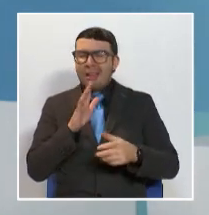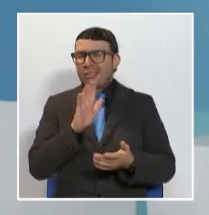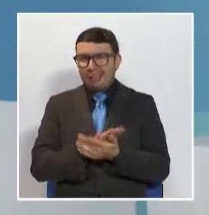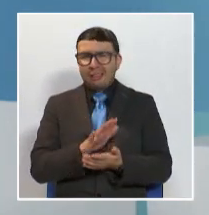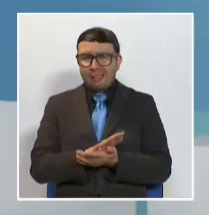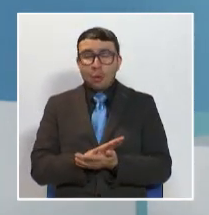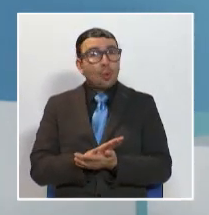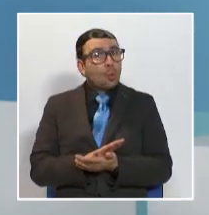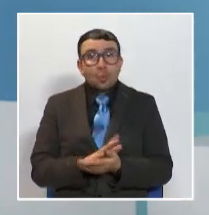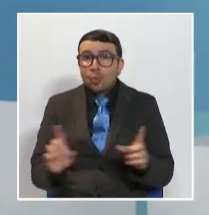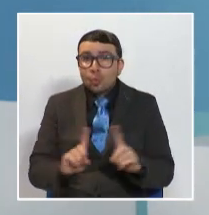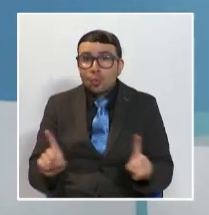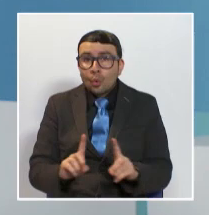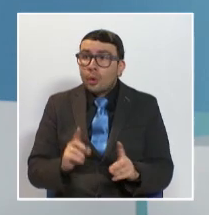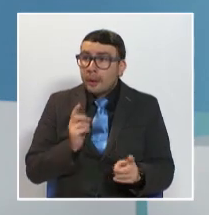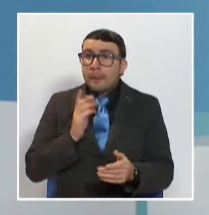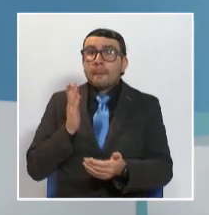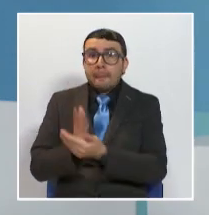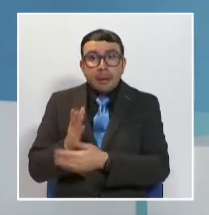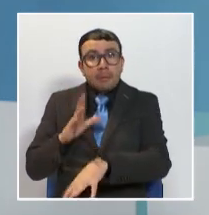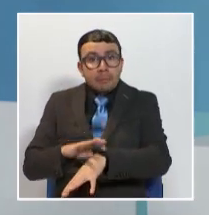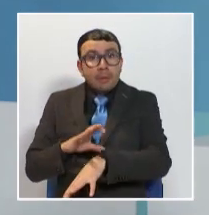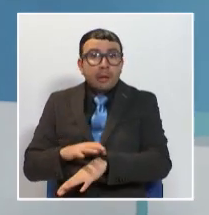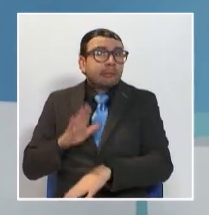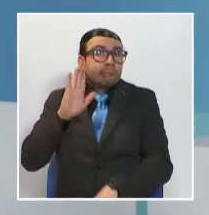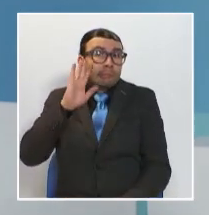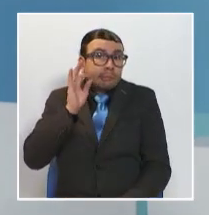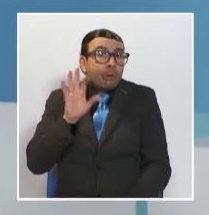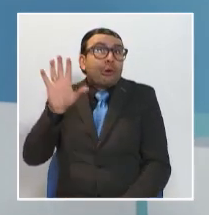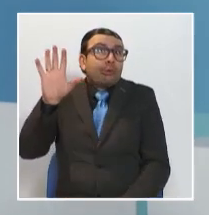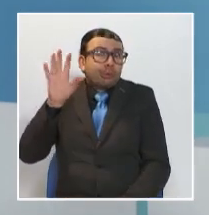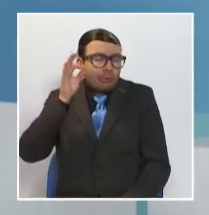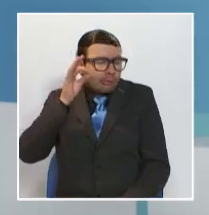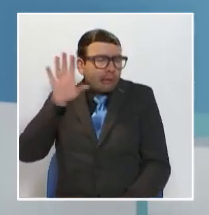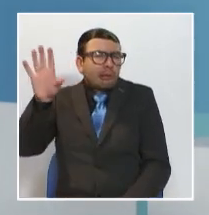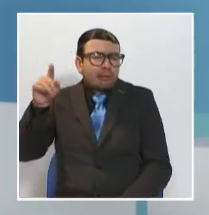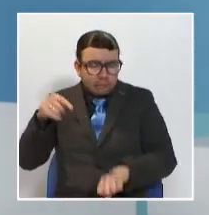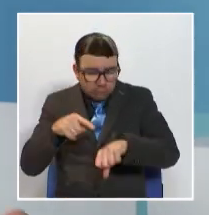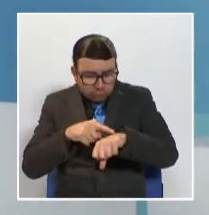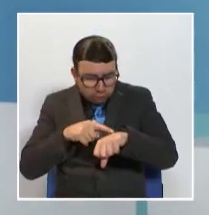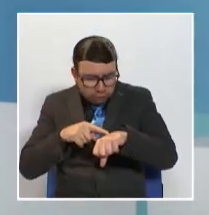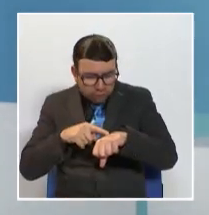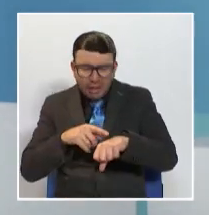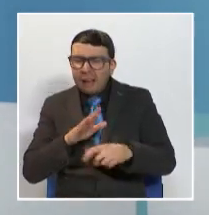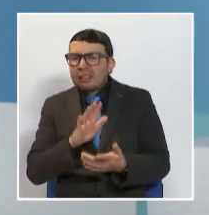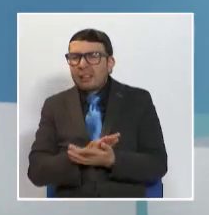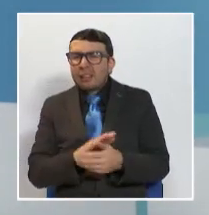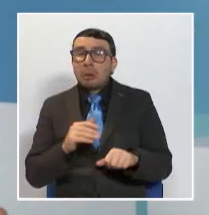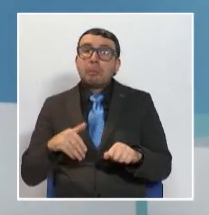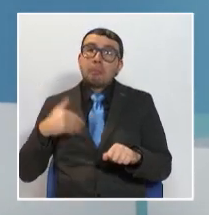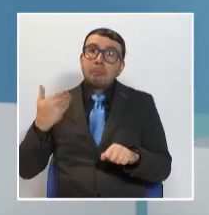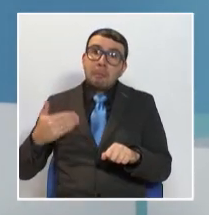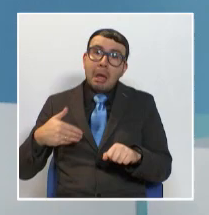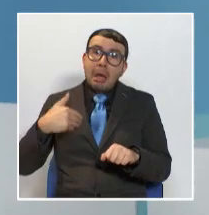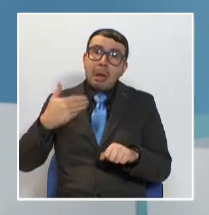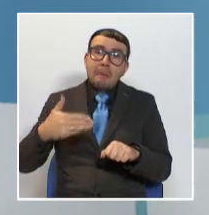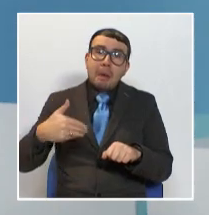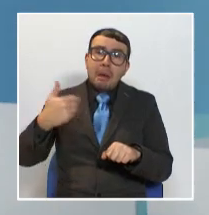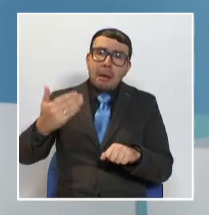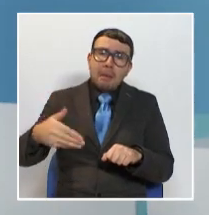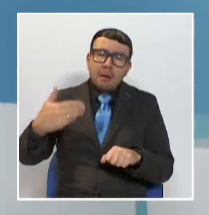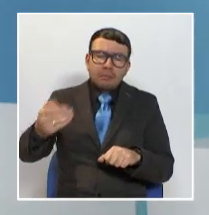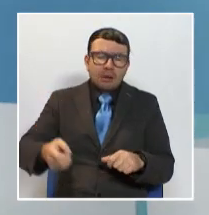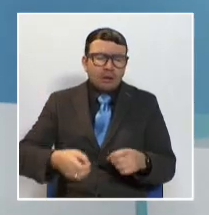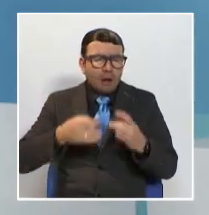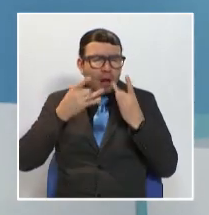el contrario hacer prevención en salud, porque muchas veces estas lesiones dejamos que progresen muchísimo tiempo y muchas veces